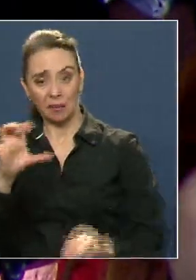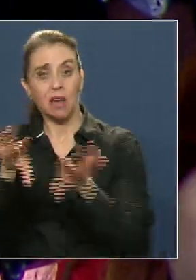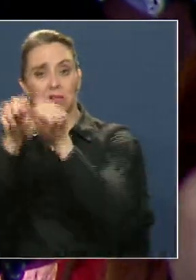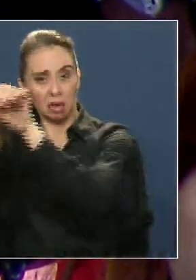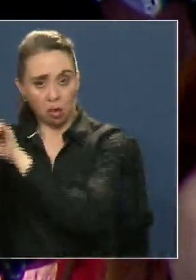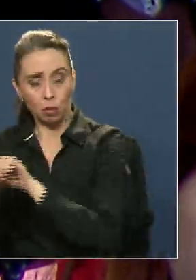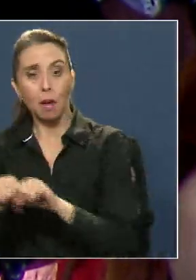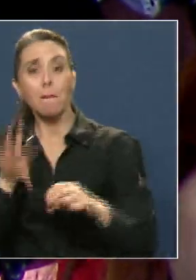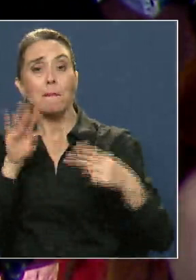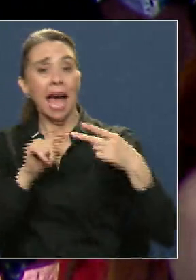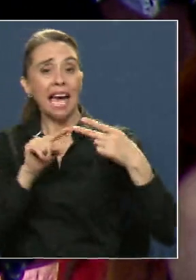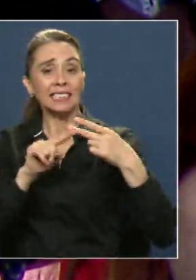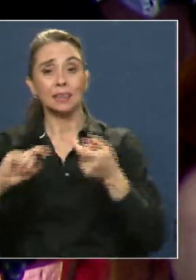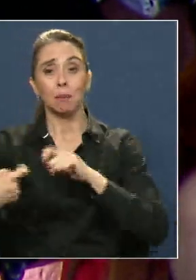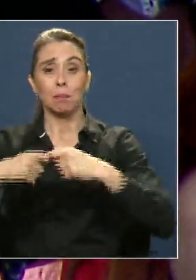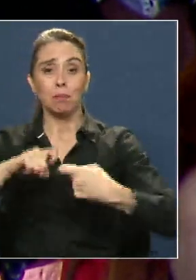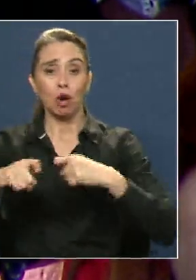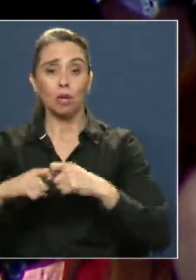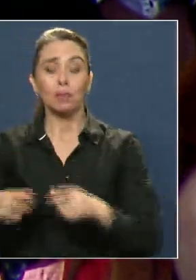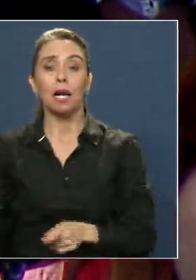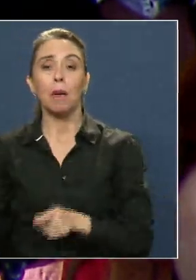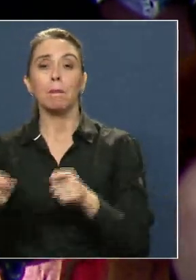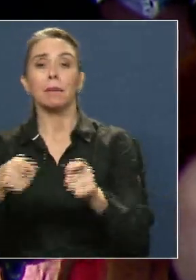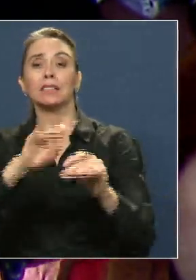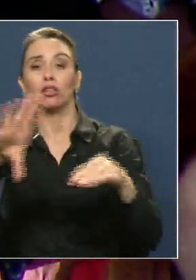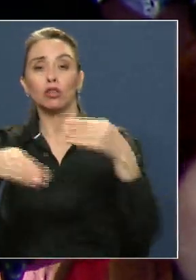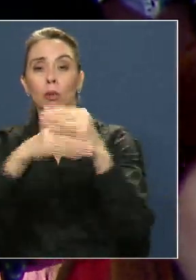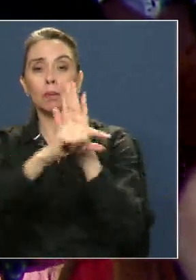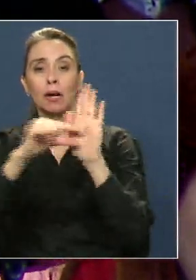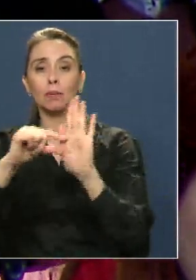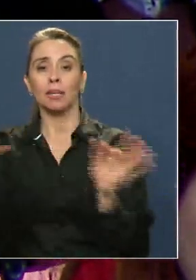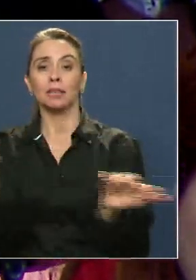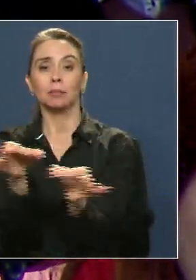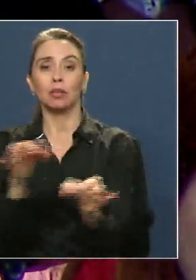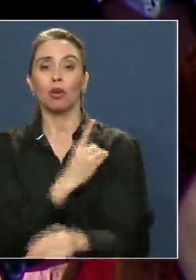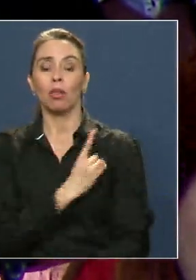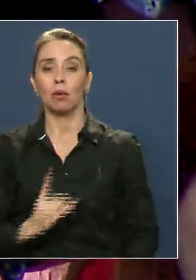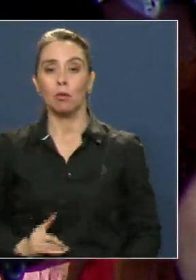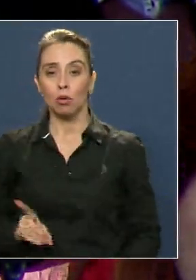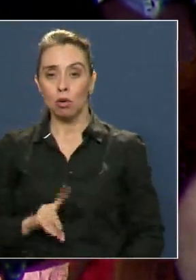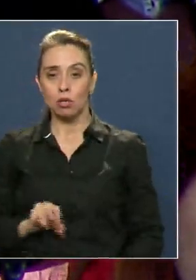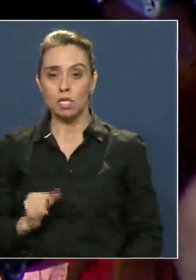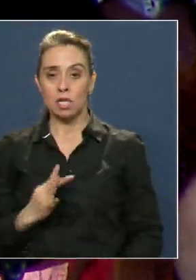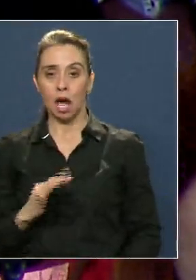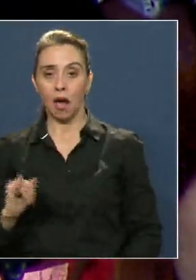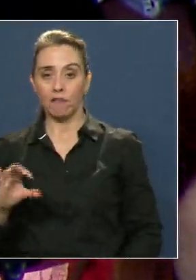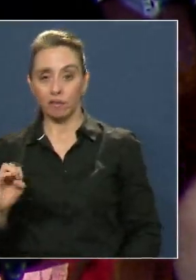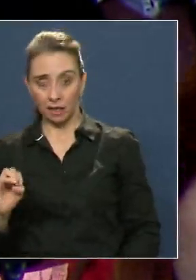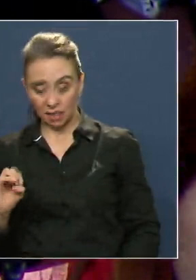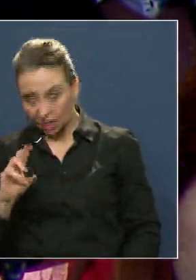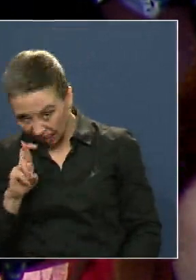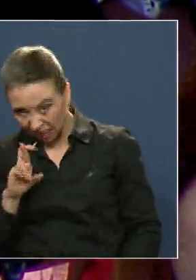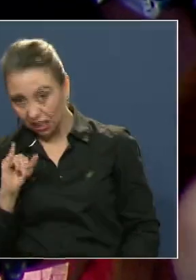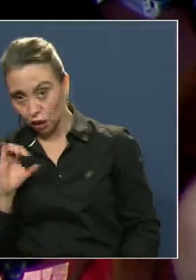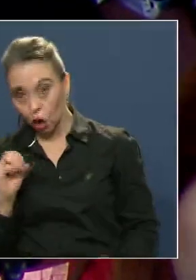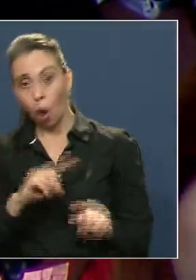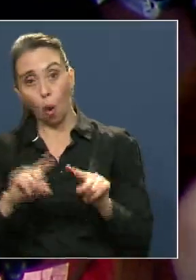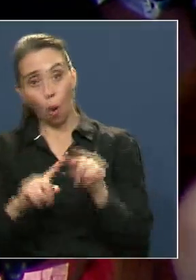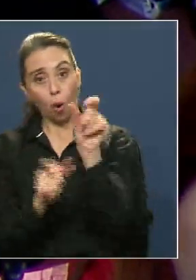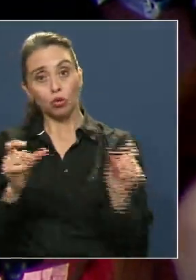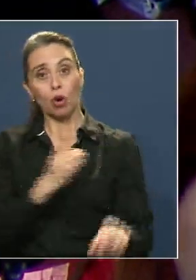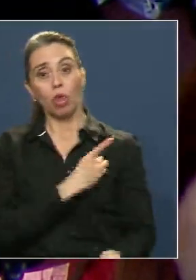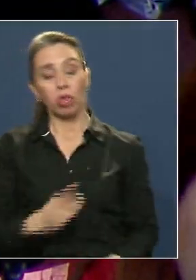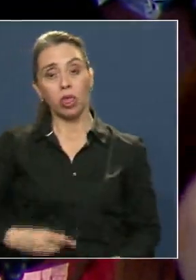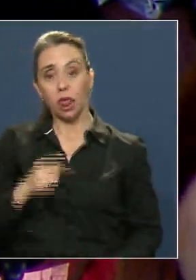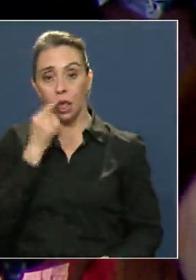polémica, sobre todo a partir de una indicación que explicó muy bien el diputado Zafirio y que también otros diputados y diputadas han